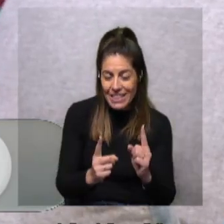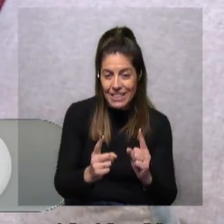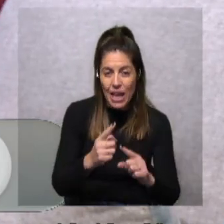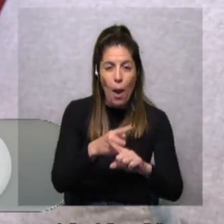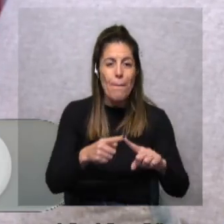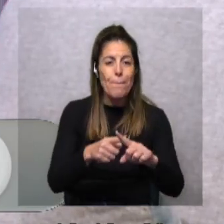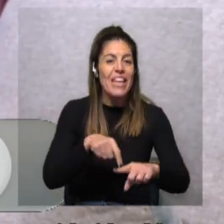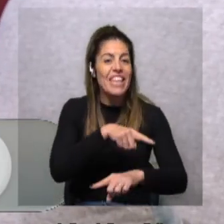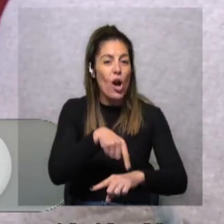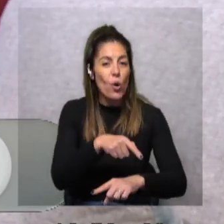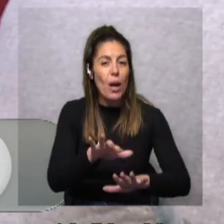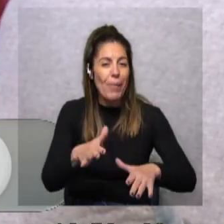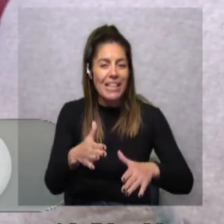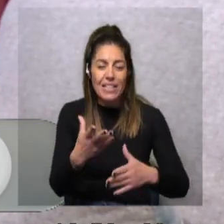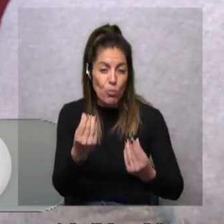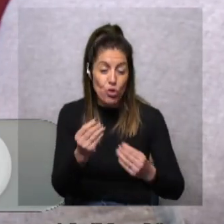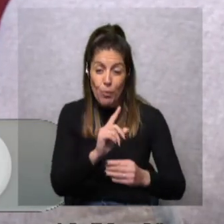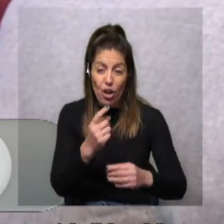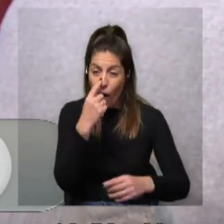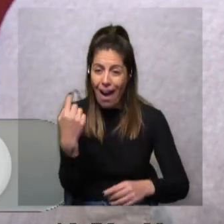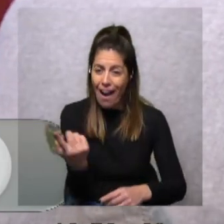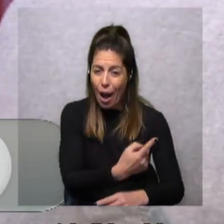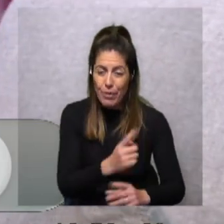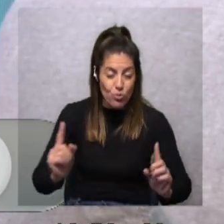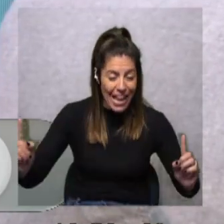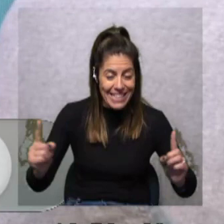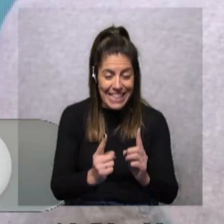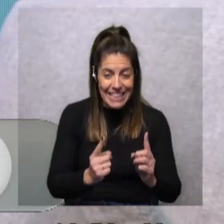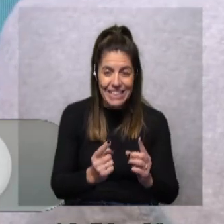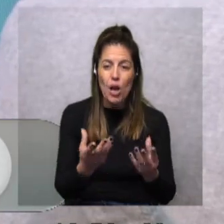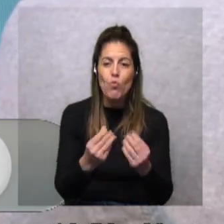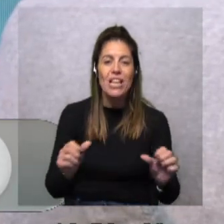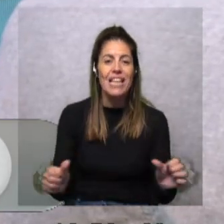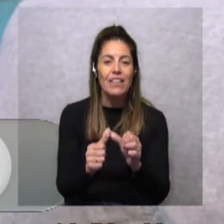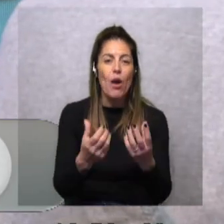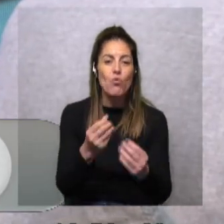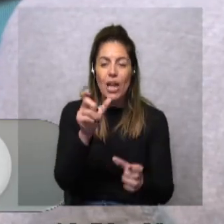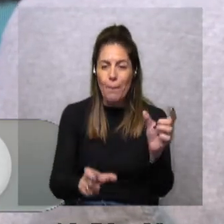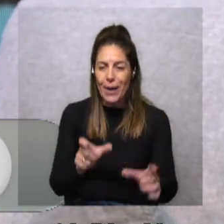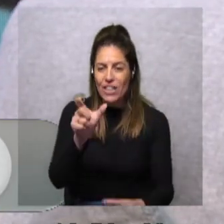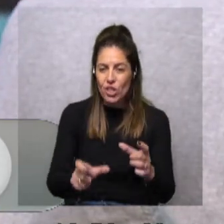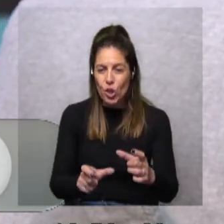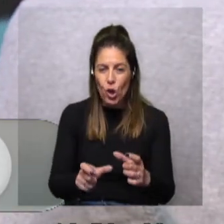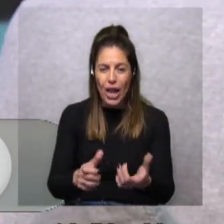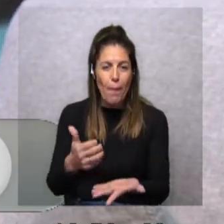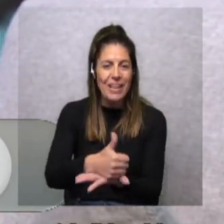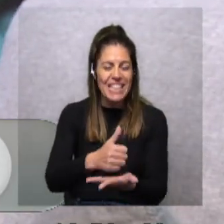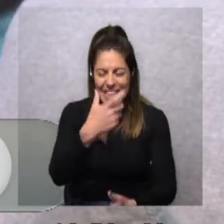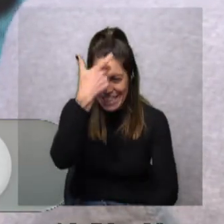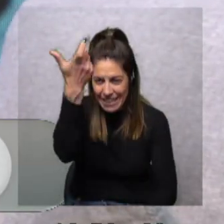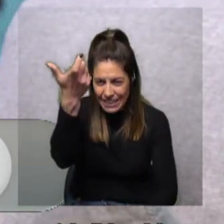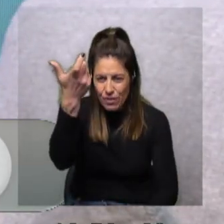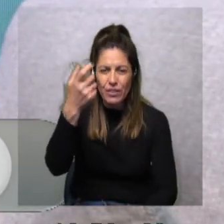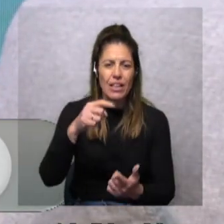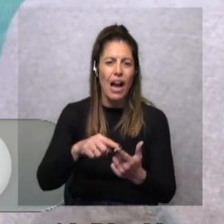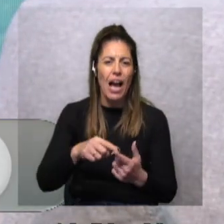que parece mucho y pasa volando porque es una síntesis de muchas actividades, muchas personas, la presencia científica.